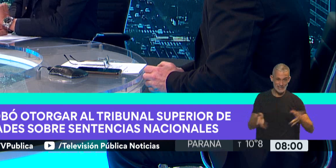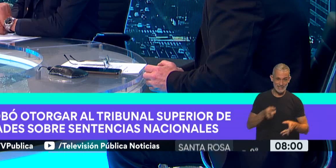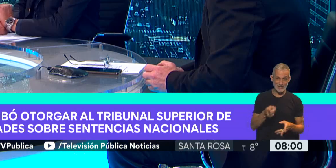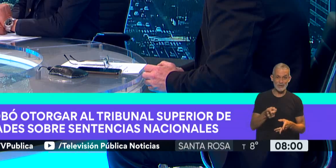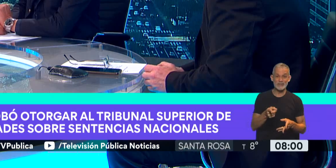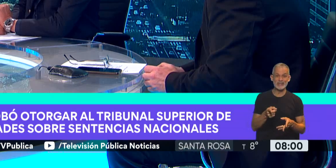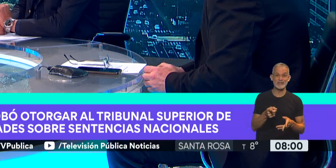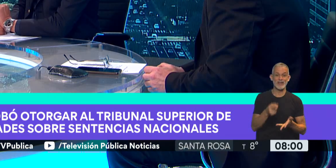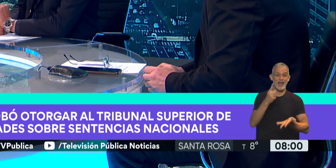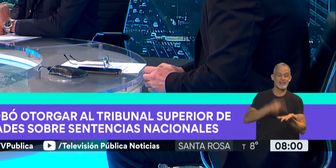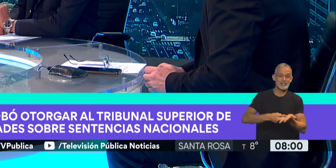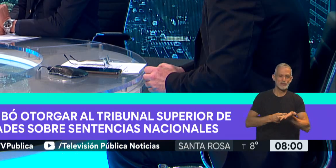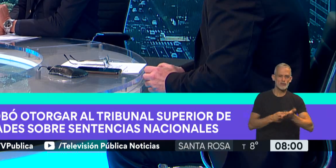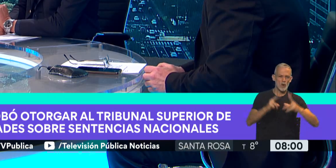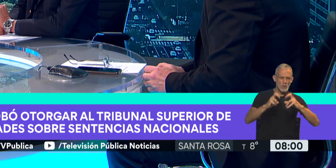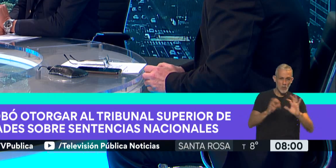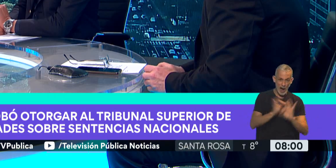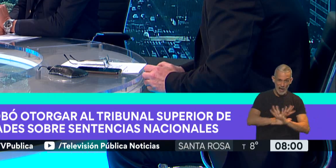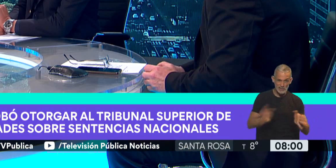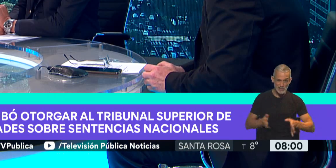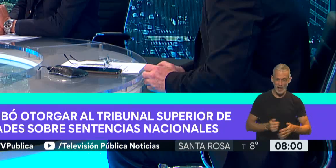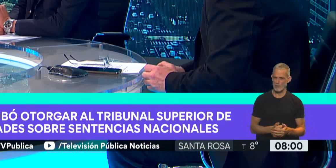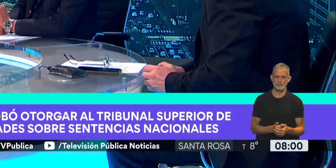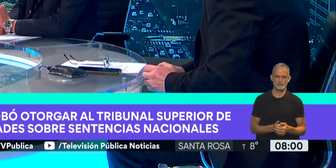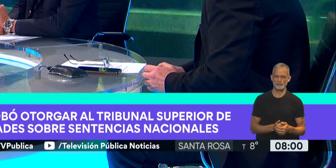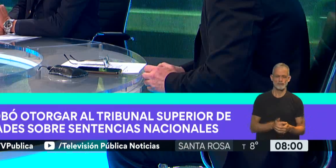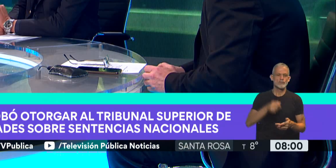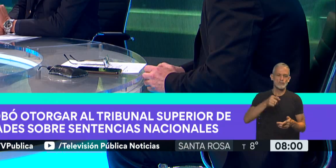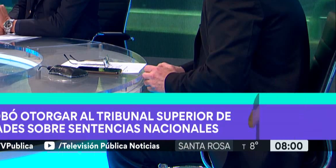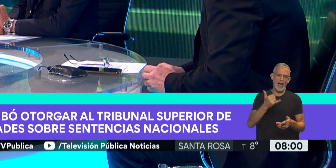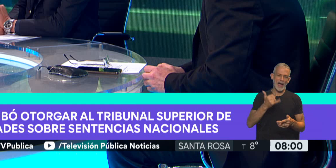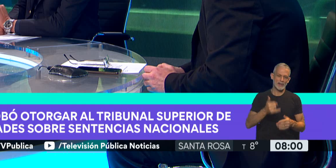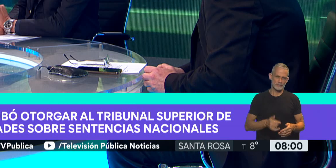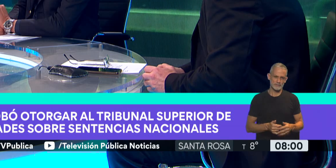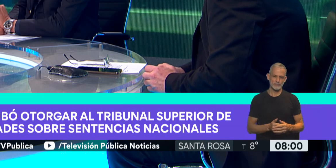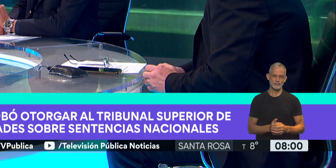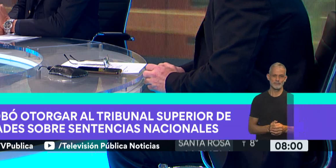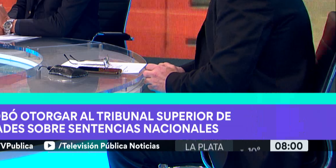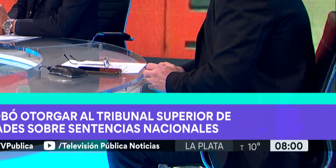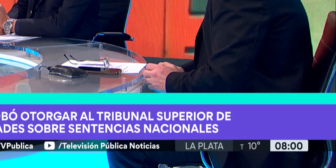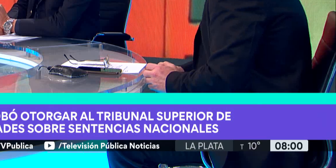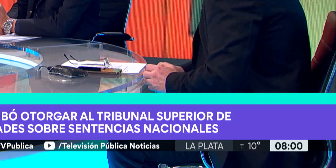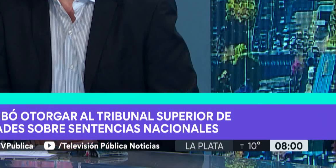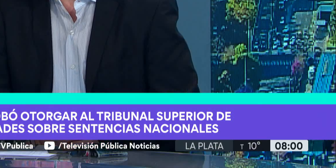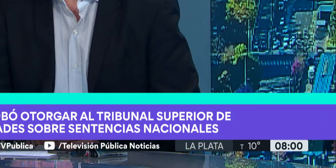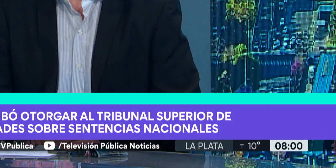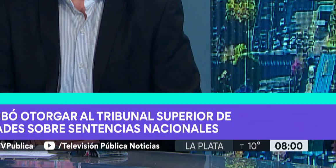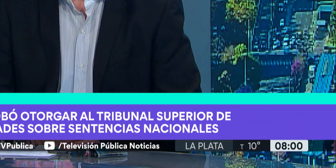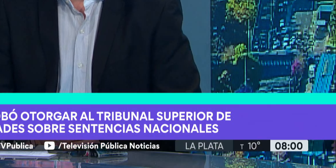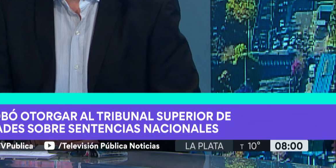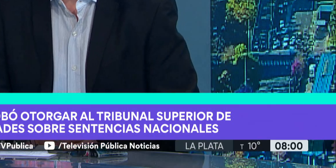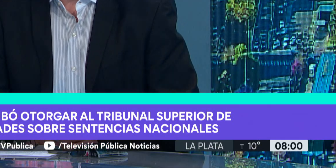que ya no se puede revisar, digo, porque hay reclamos desde la justicia federal. Todas las leyes tienen un control